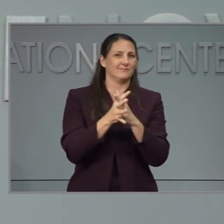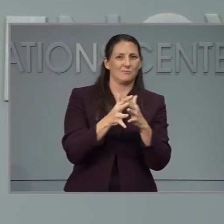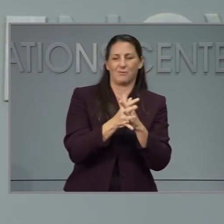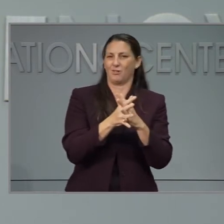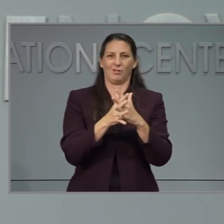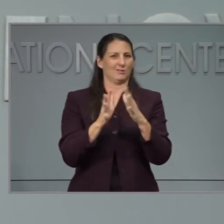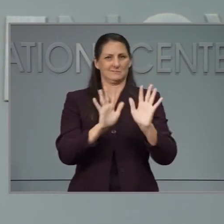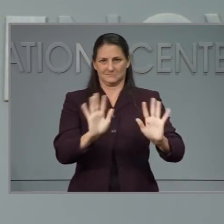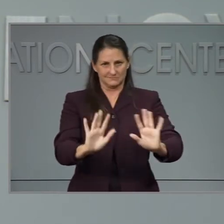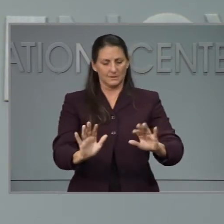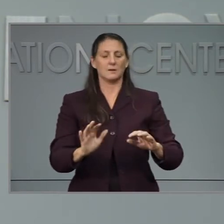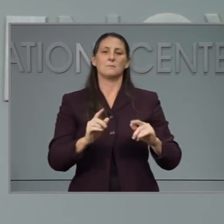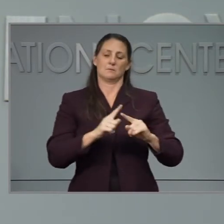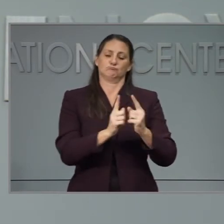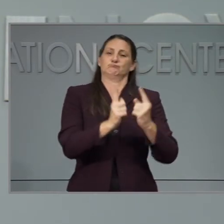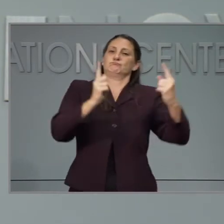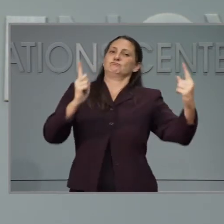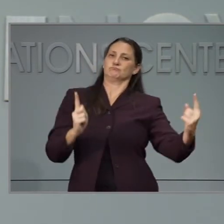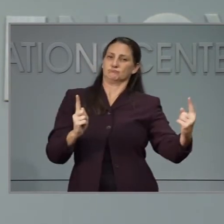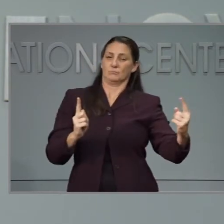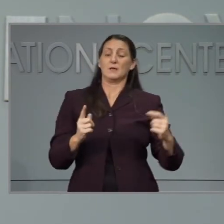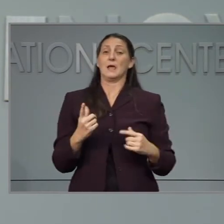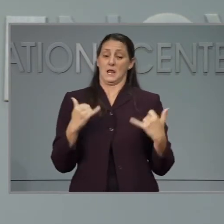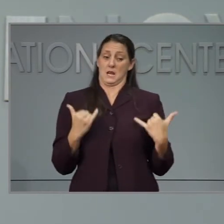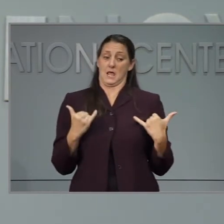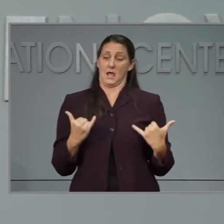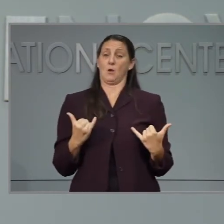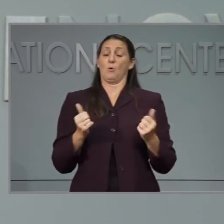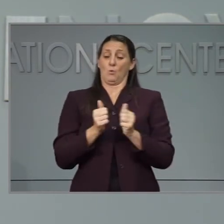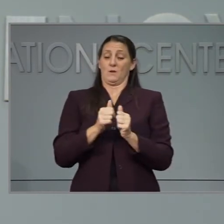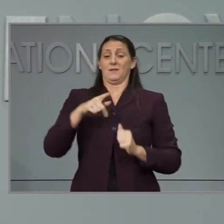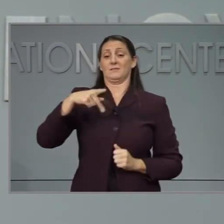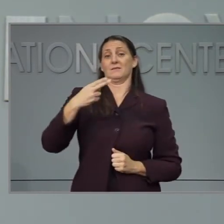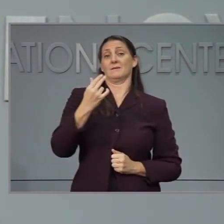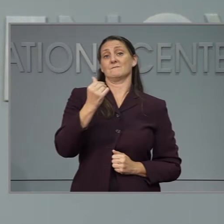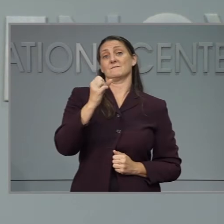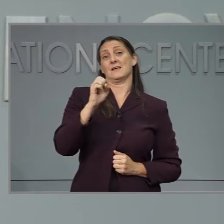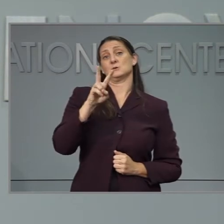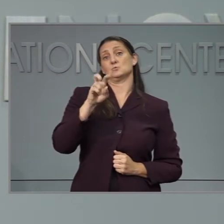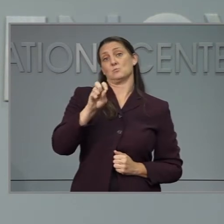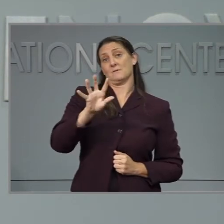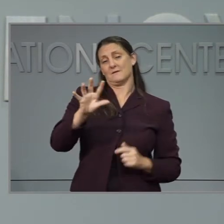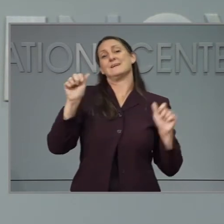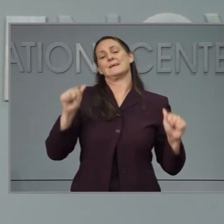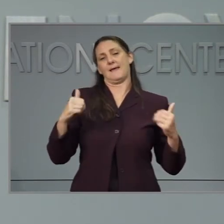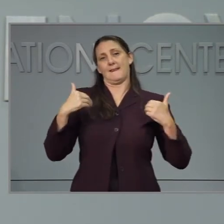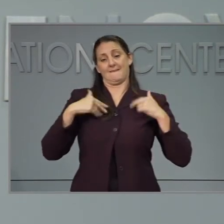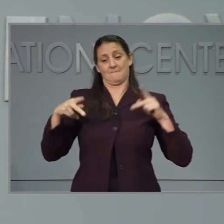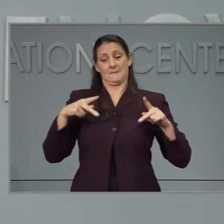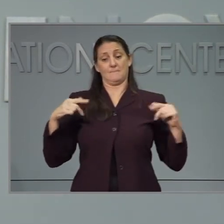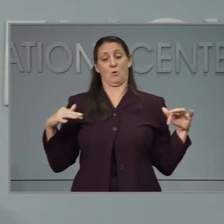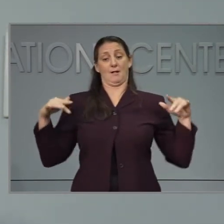con estos límites, relajación de límites, sí puede haber espectadores viendo estos juegos. Gracias.